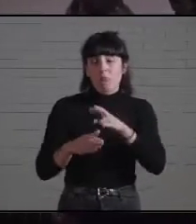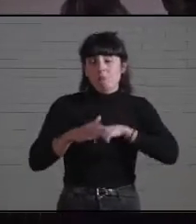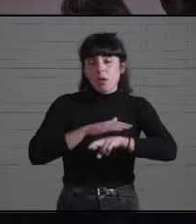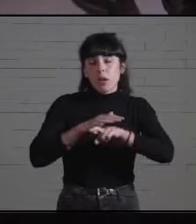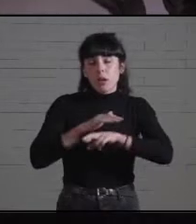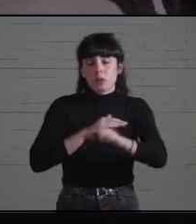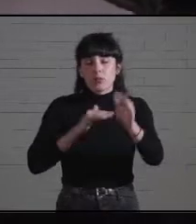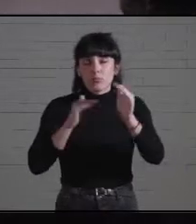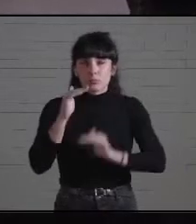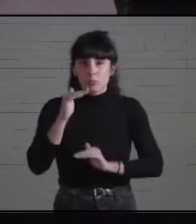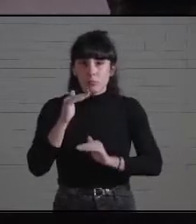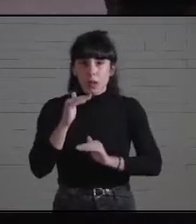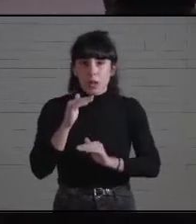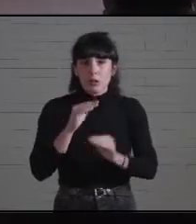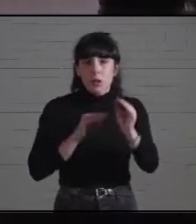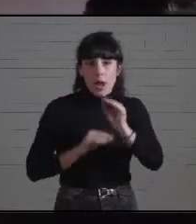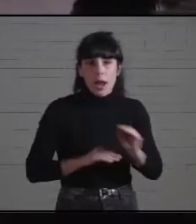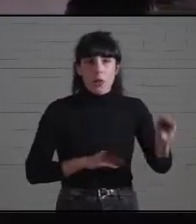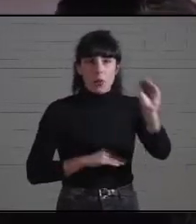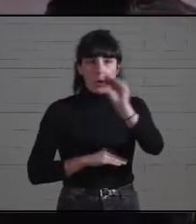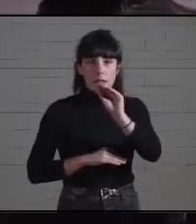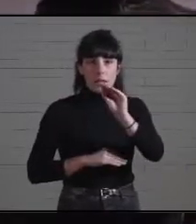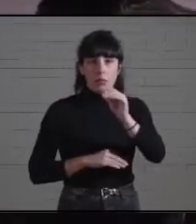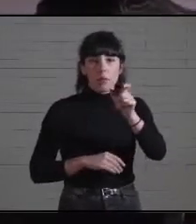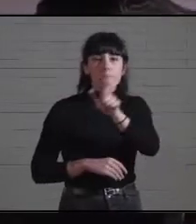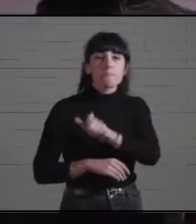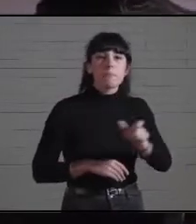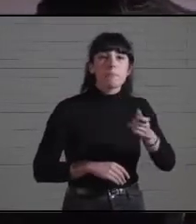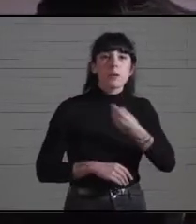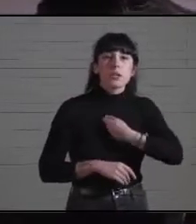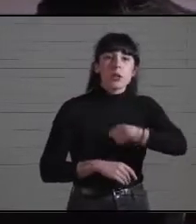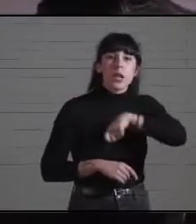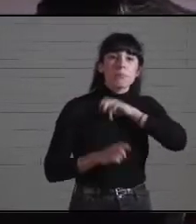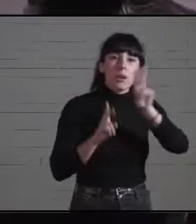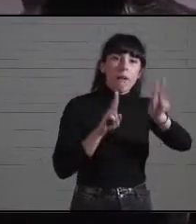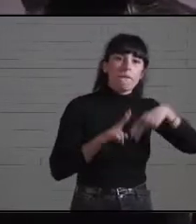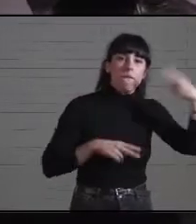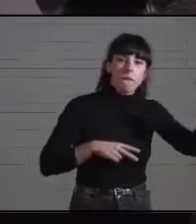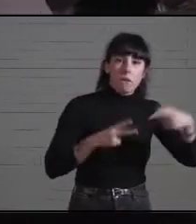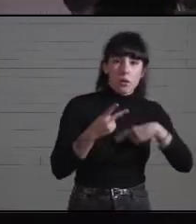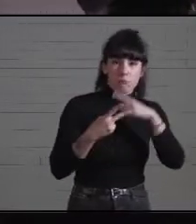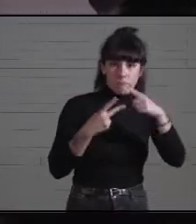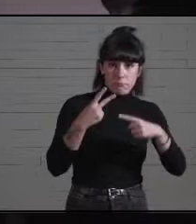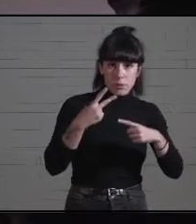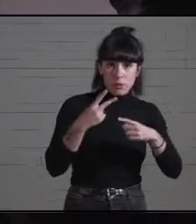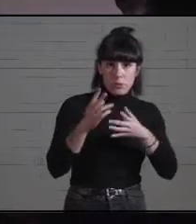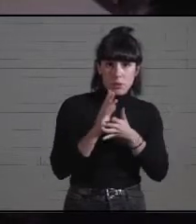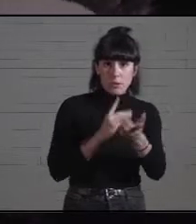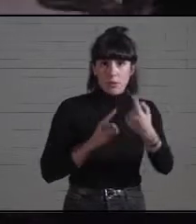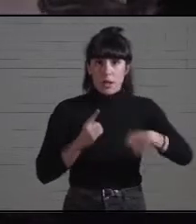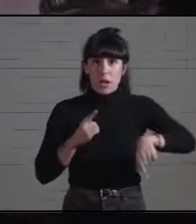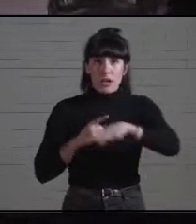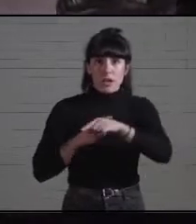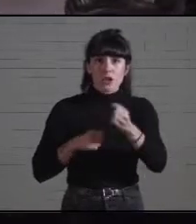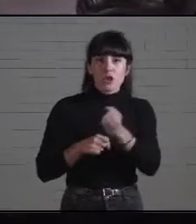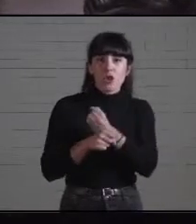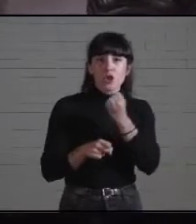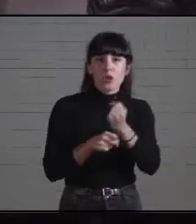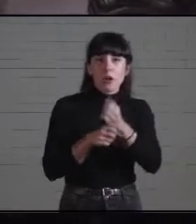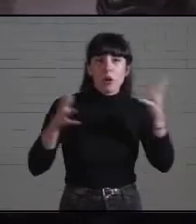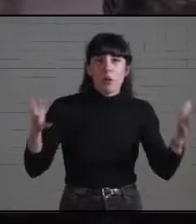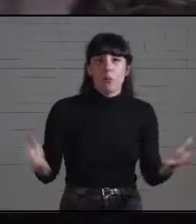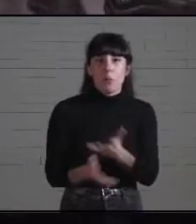educativos y las personas de origen extranjero, para las que tenemos que fomentar el empleo a